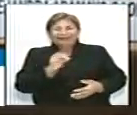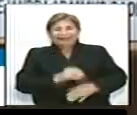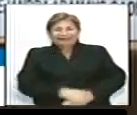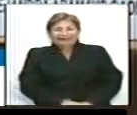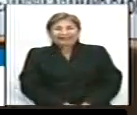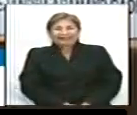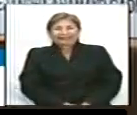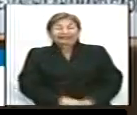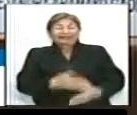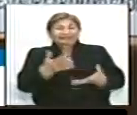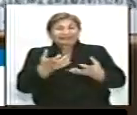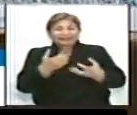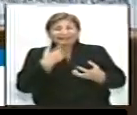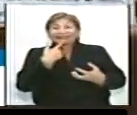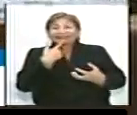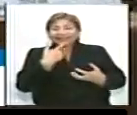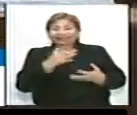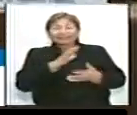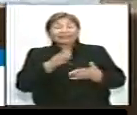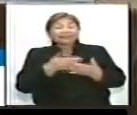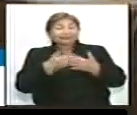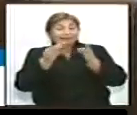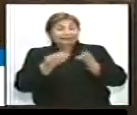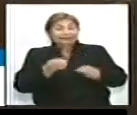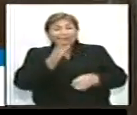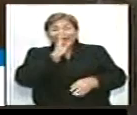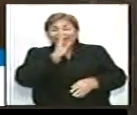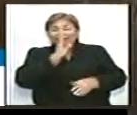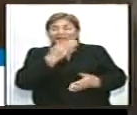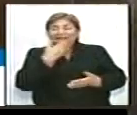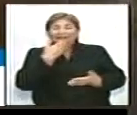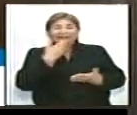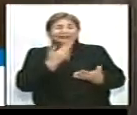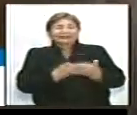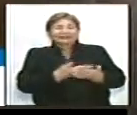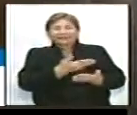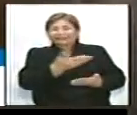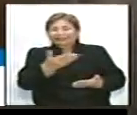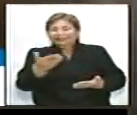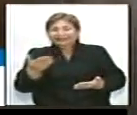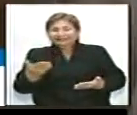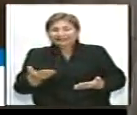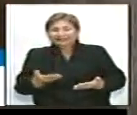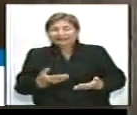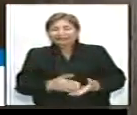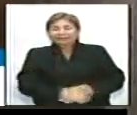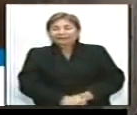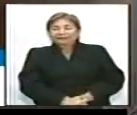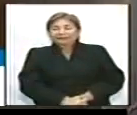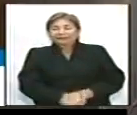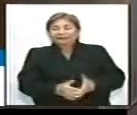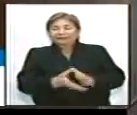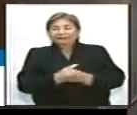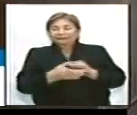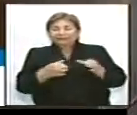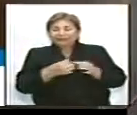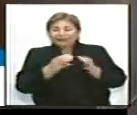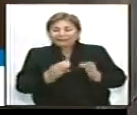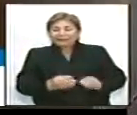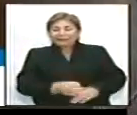2019-2020. Quiero, con toda sinceridad, agradecerle a todos nuestros queridos